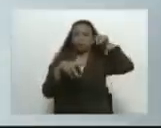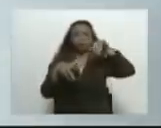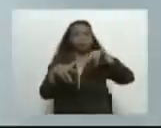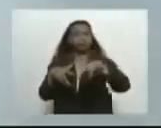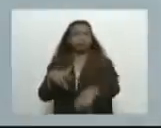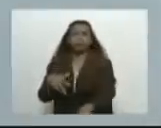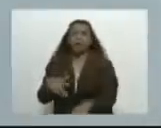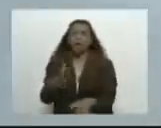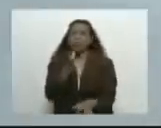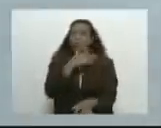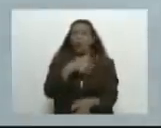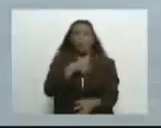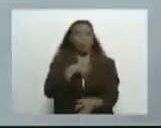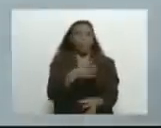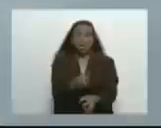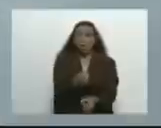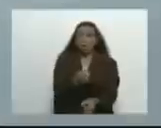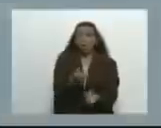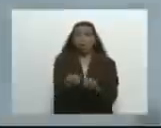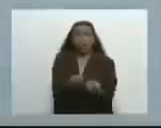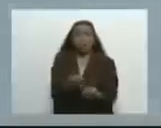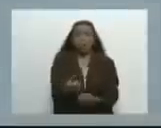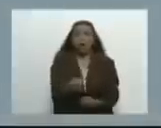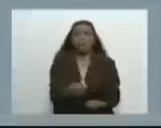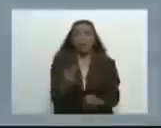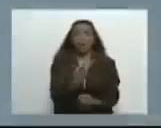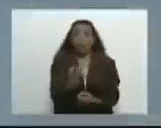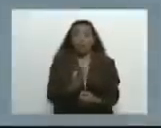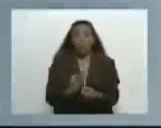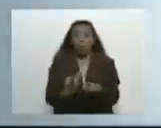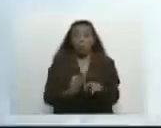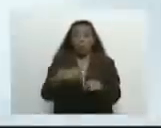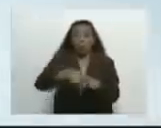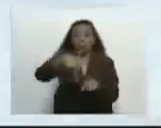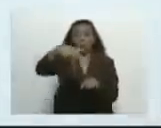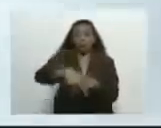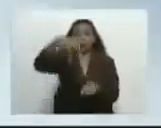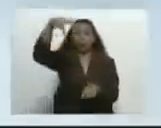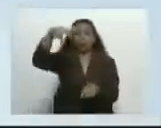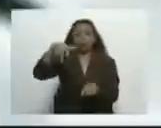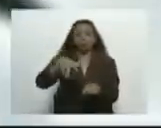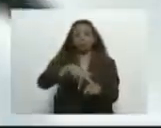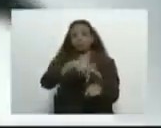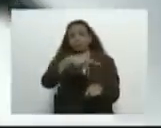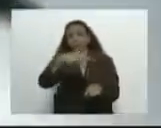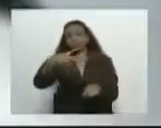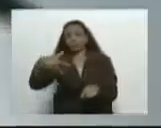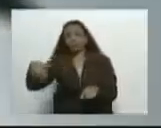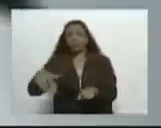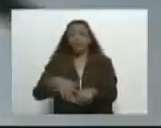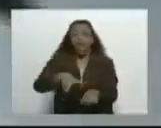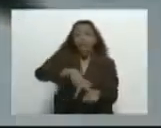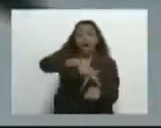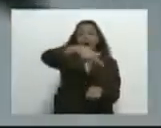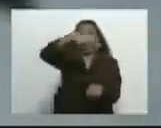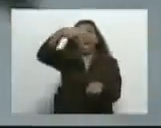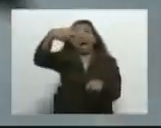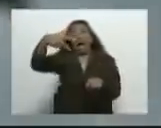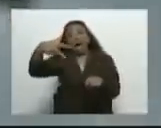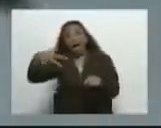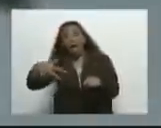de incontrolabilidad. Ellos, una vez eyectados, entran en nube y en la caída, por